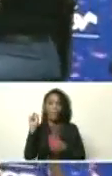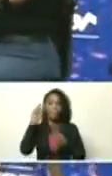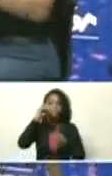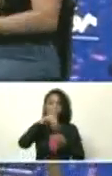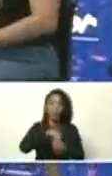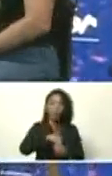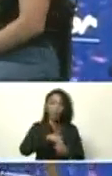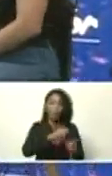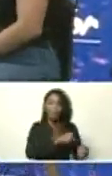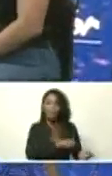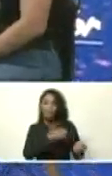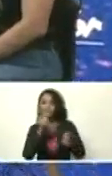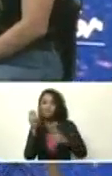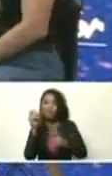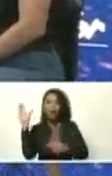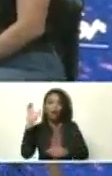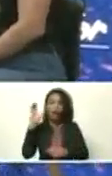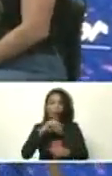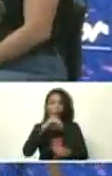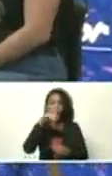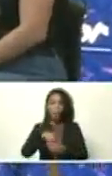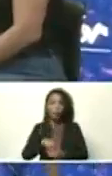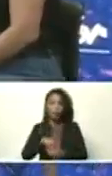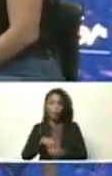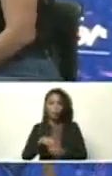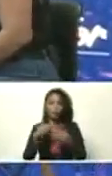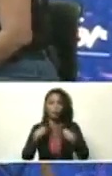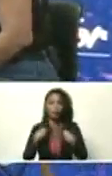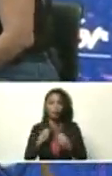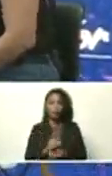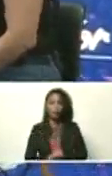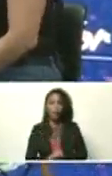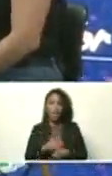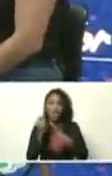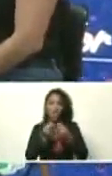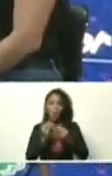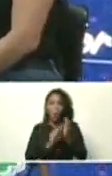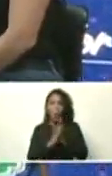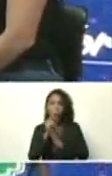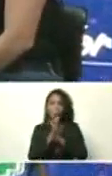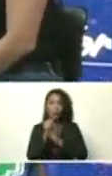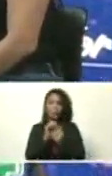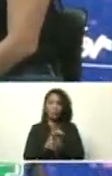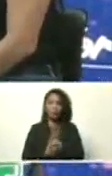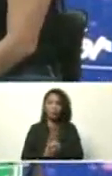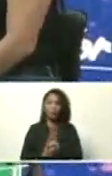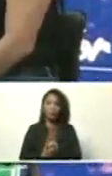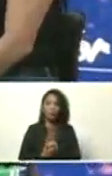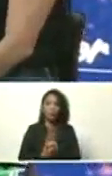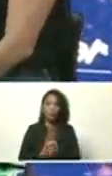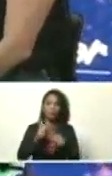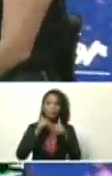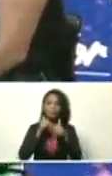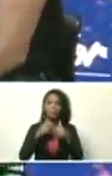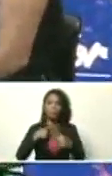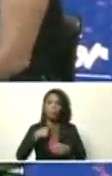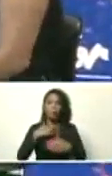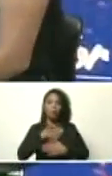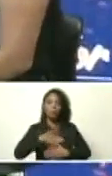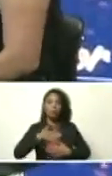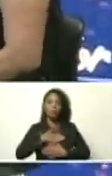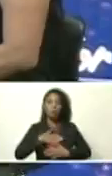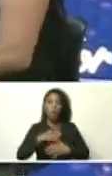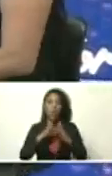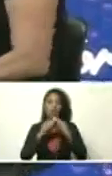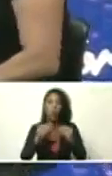dijeron, y para Caracas. ¿Te viniste para Caracas? ¿Cómo va el emprendimiento? Sumamente satisfecha con